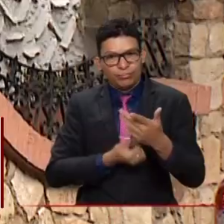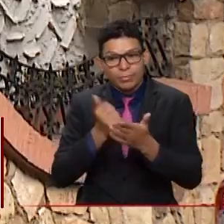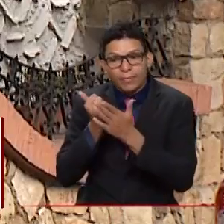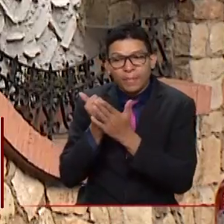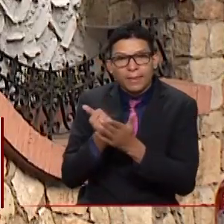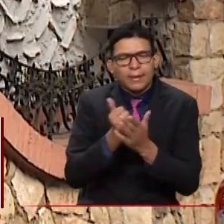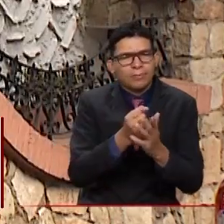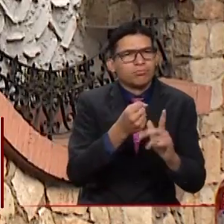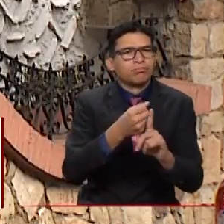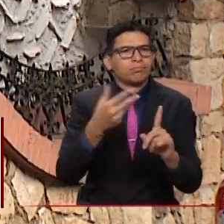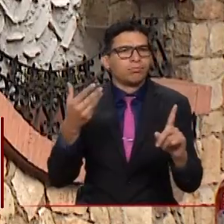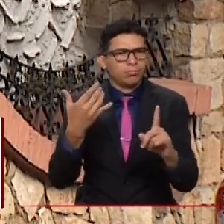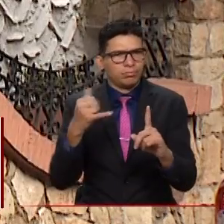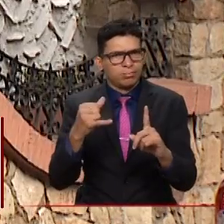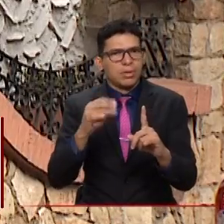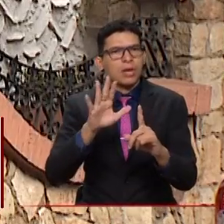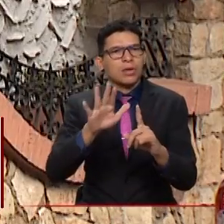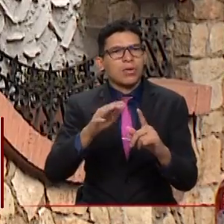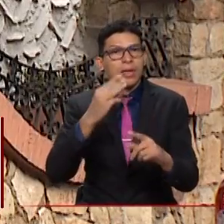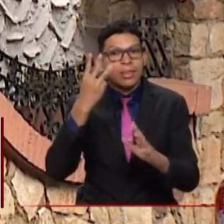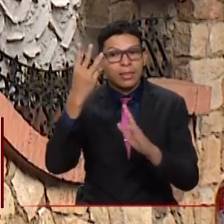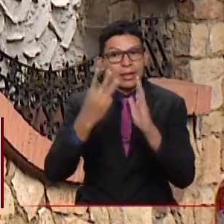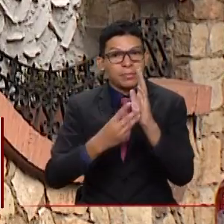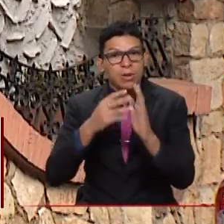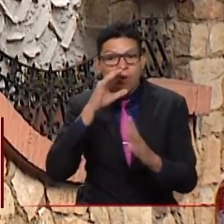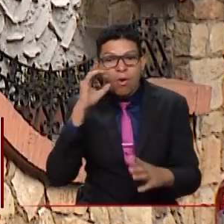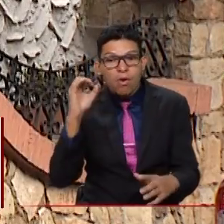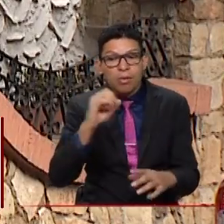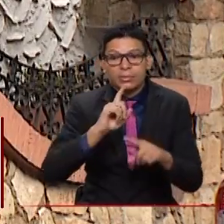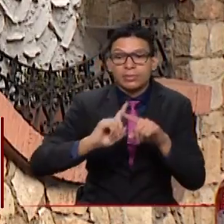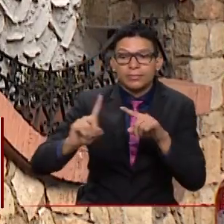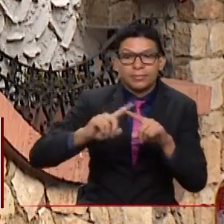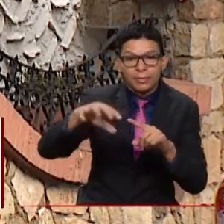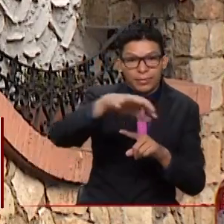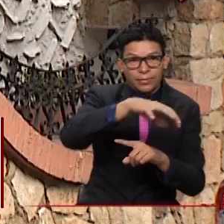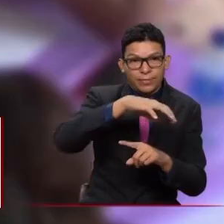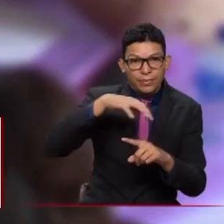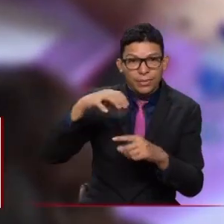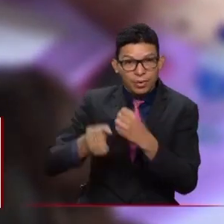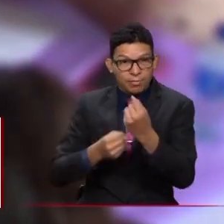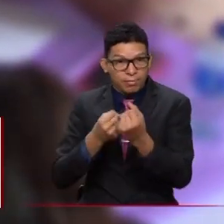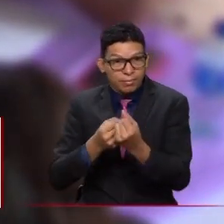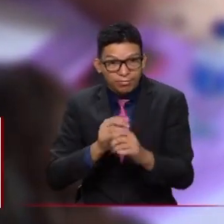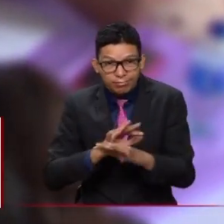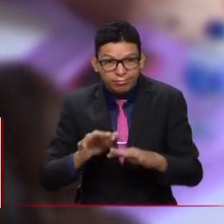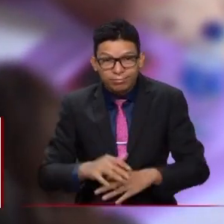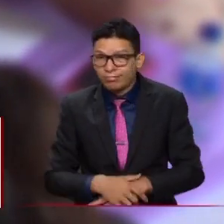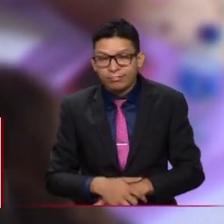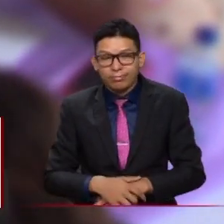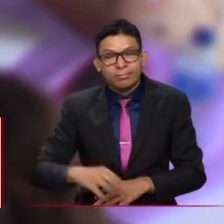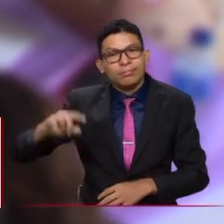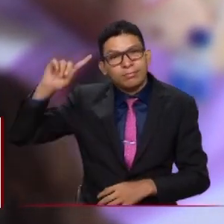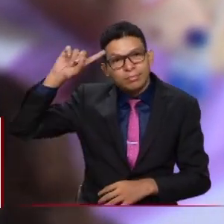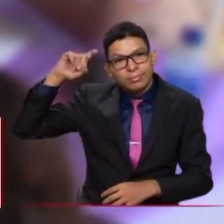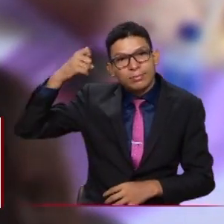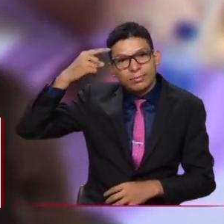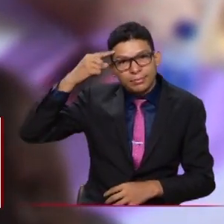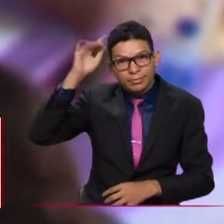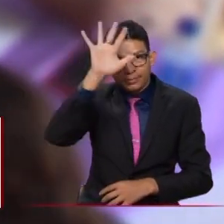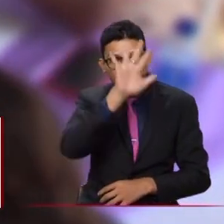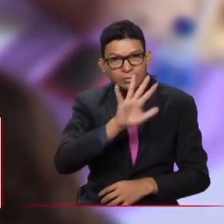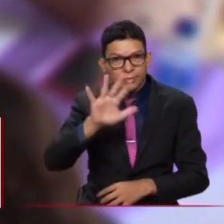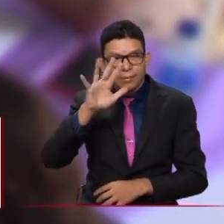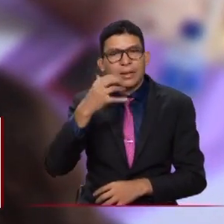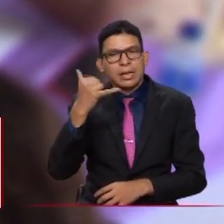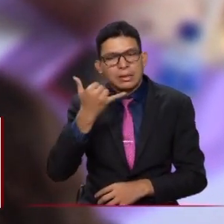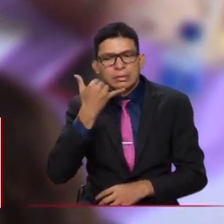se han impactado más de 3.000 hombres de diferentes sectores, pero el apoyo no termina ahí, pues el gobierno departamental ha dispuesto una línea